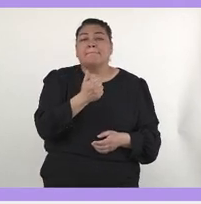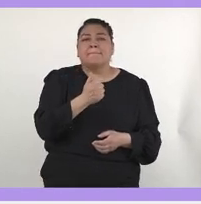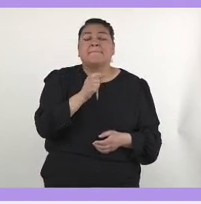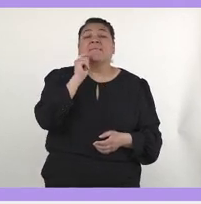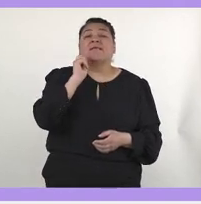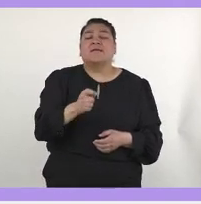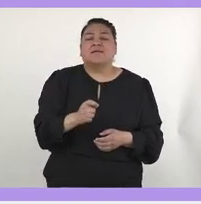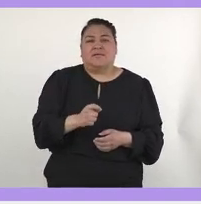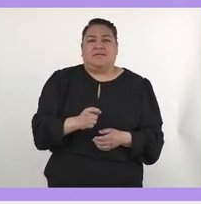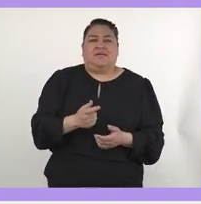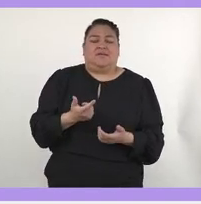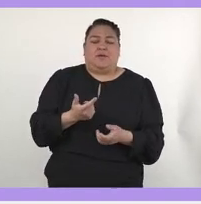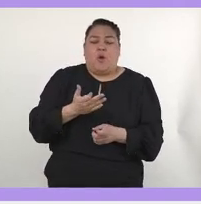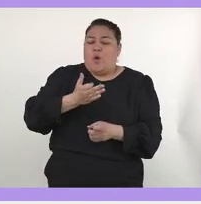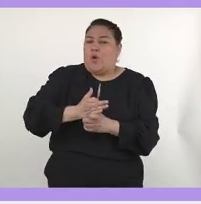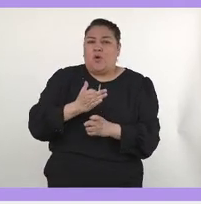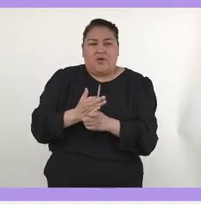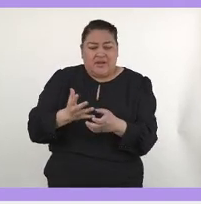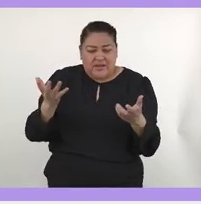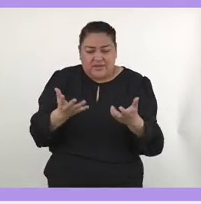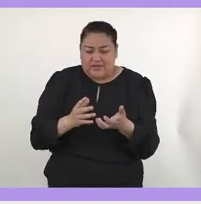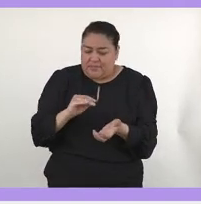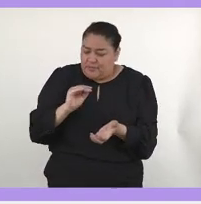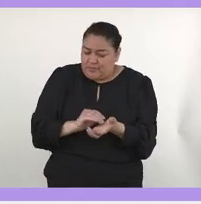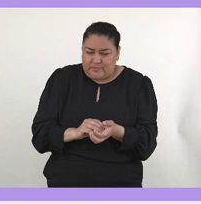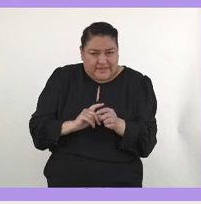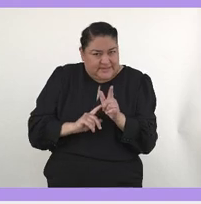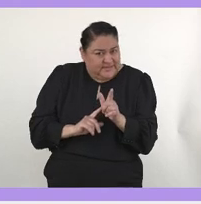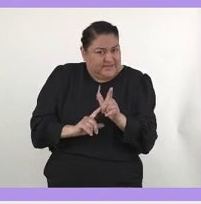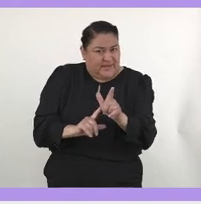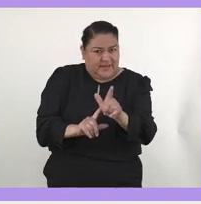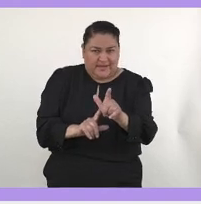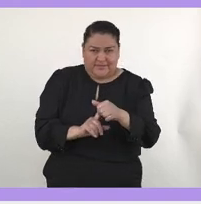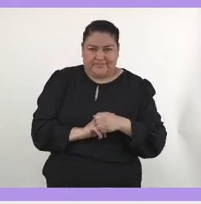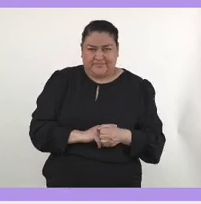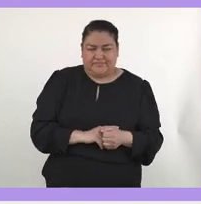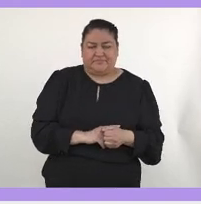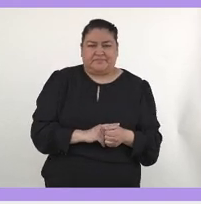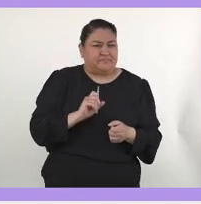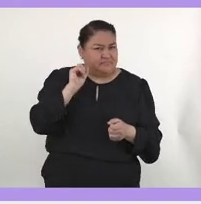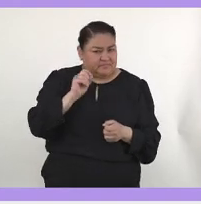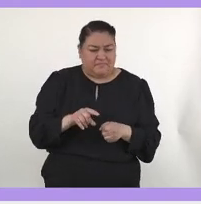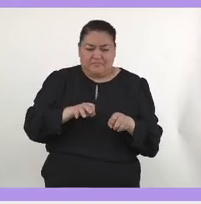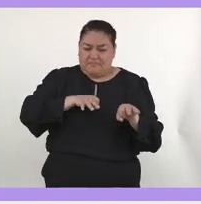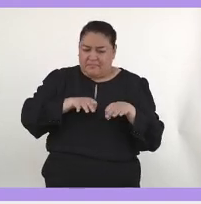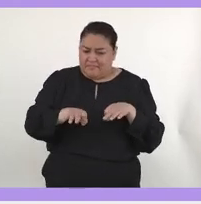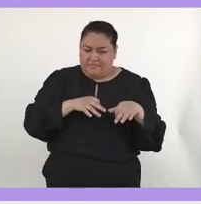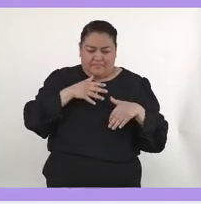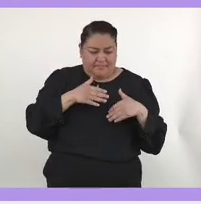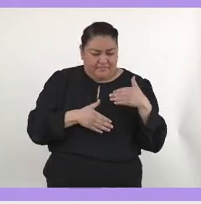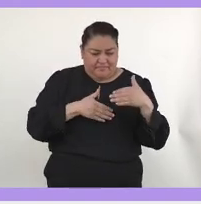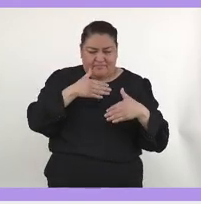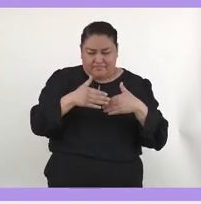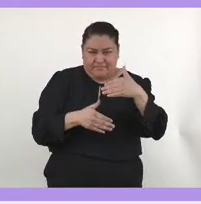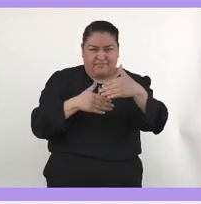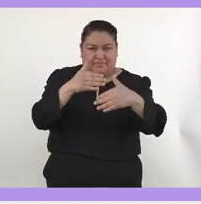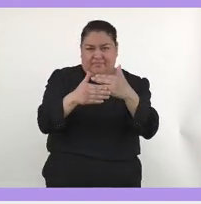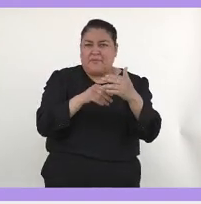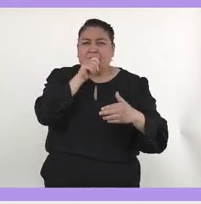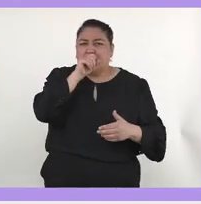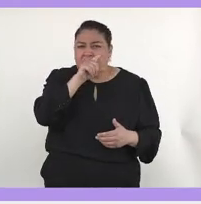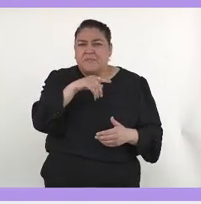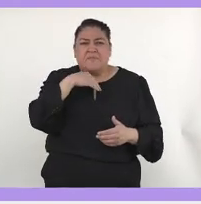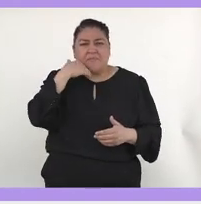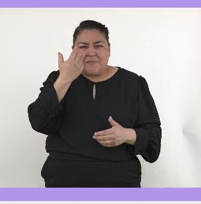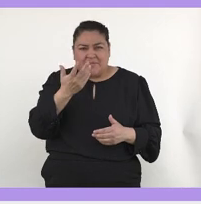aplicando lo que nosotros hacemos ya con día no sobre todo las maneras en las que se están trabajando No el objetivo que queremos conseguir